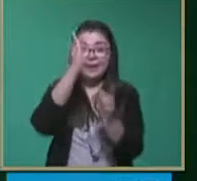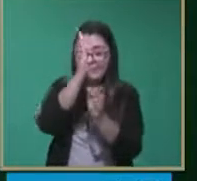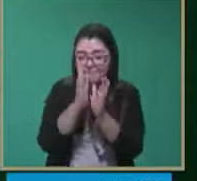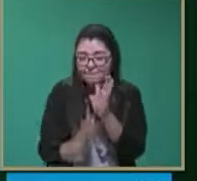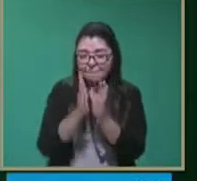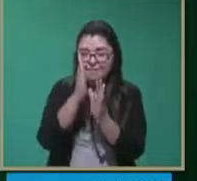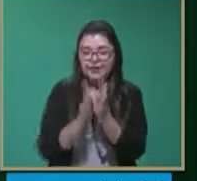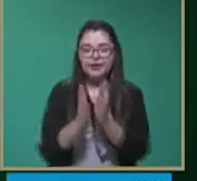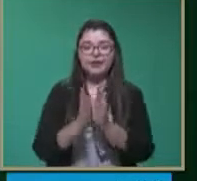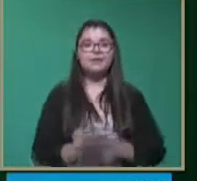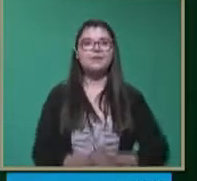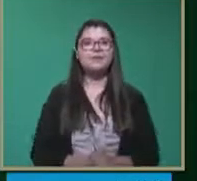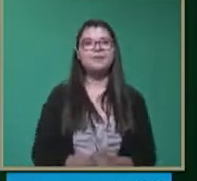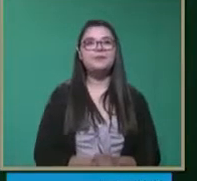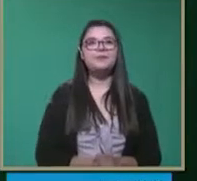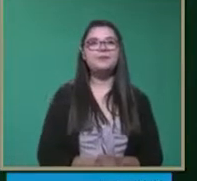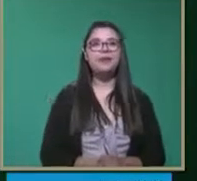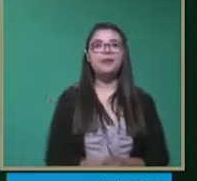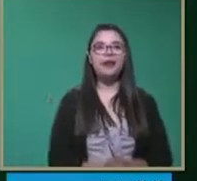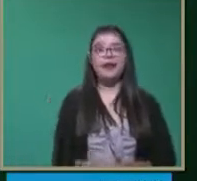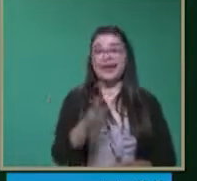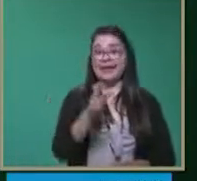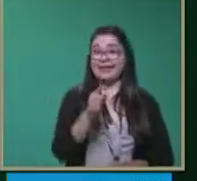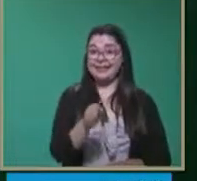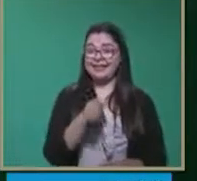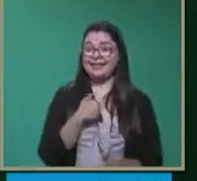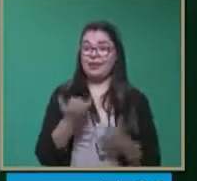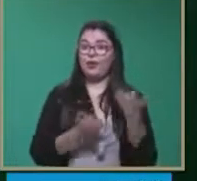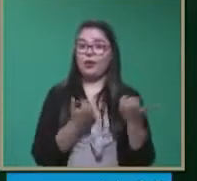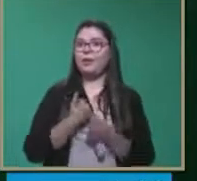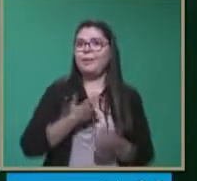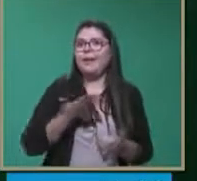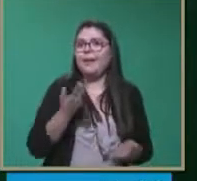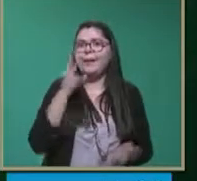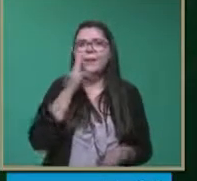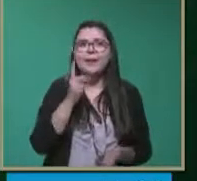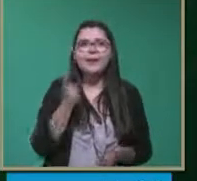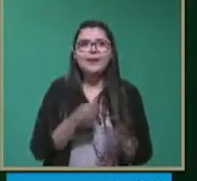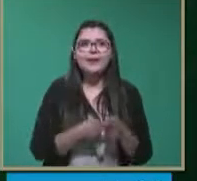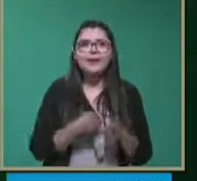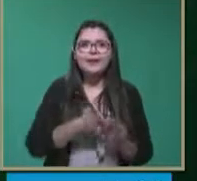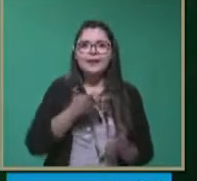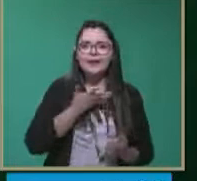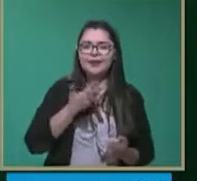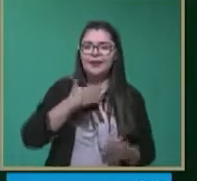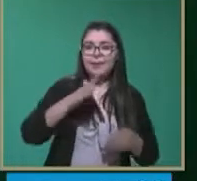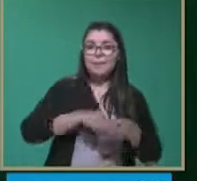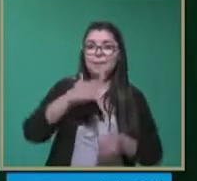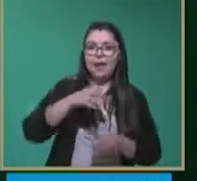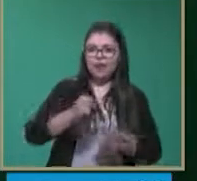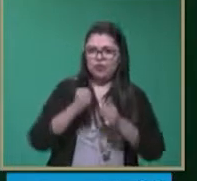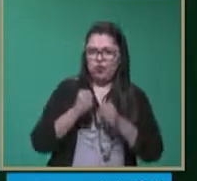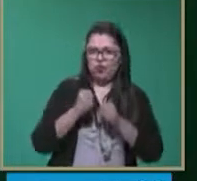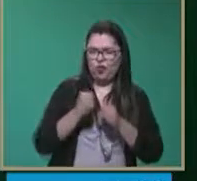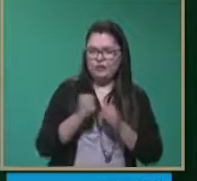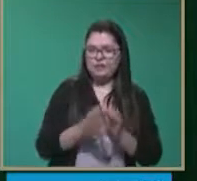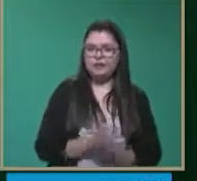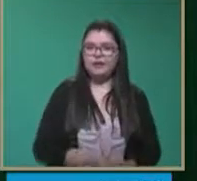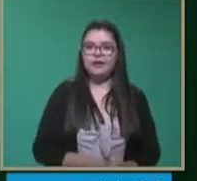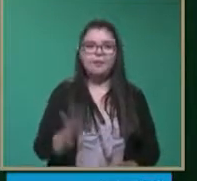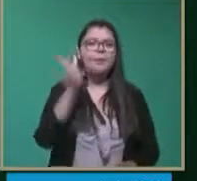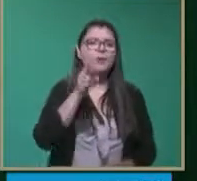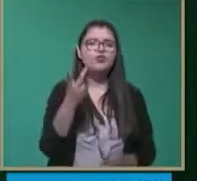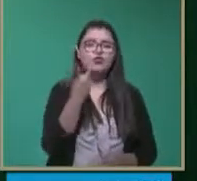recuerdan? Este juego es saber quién tiene más fuerza. ¿Cuál es el equipo que tiene más fuerza?